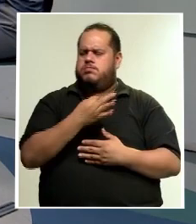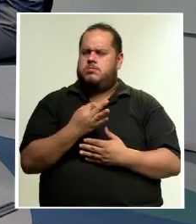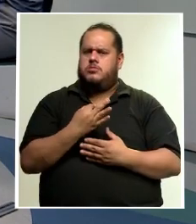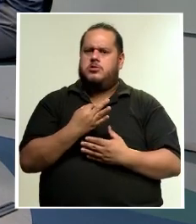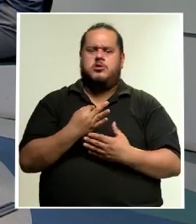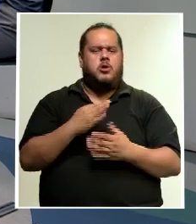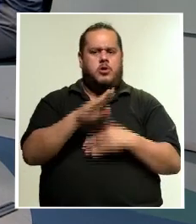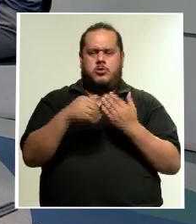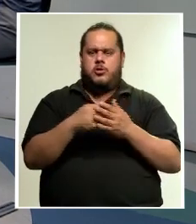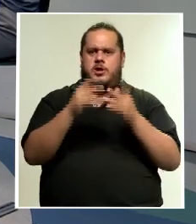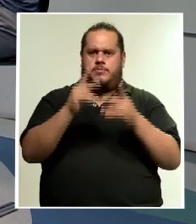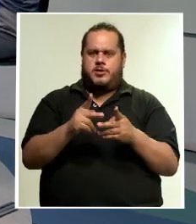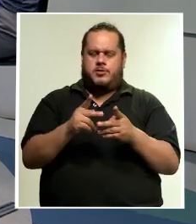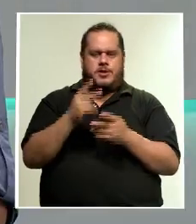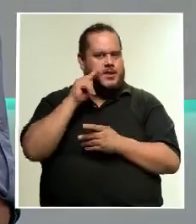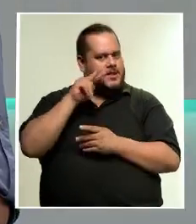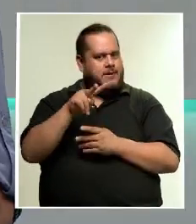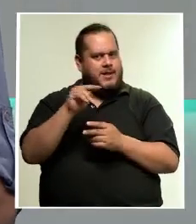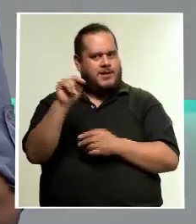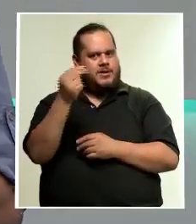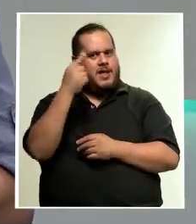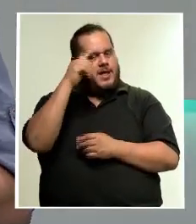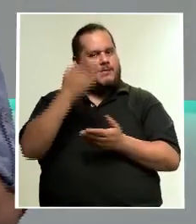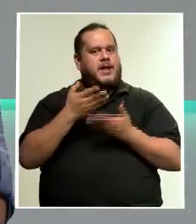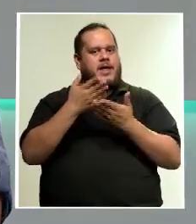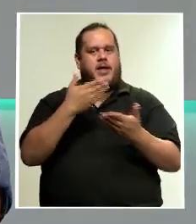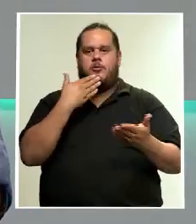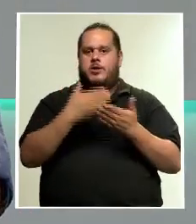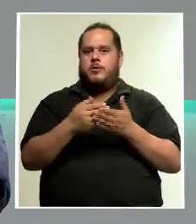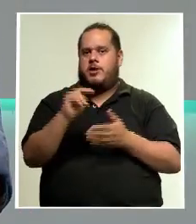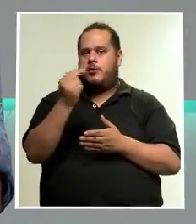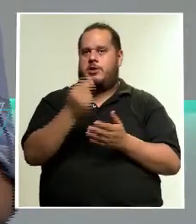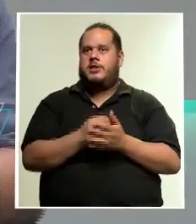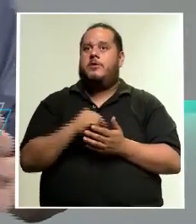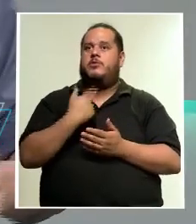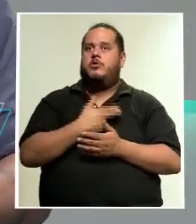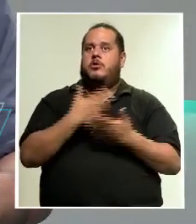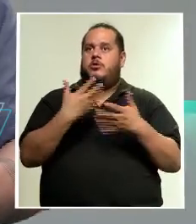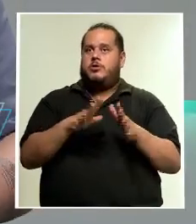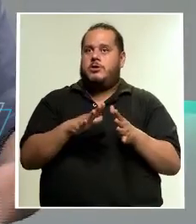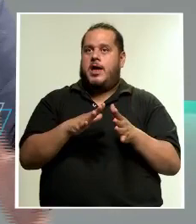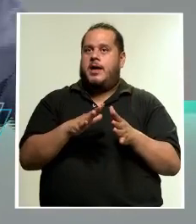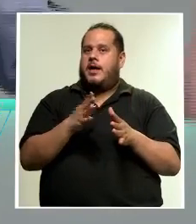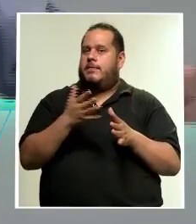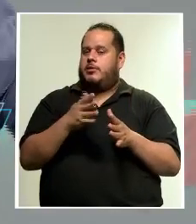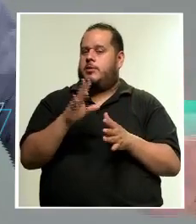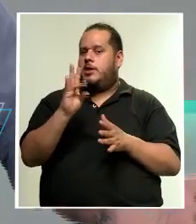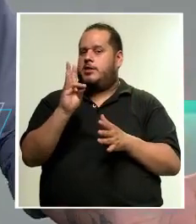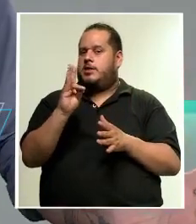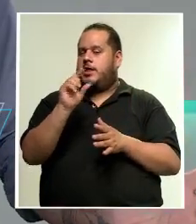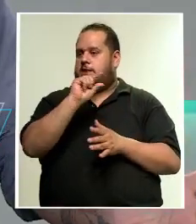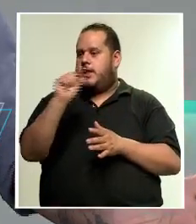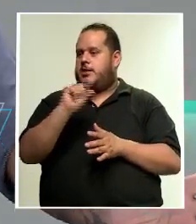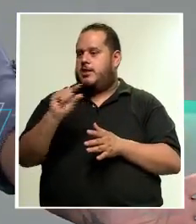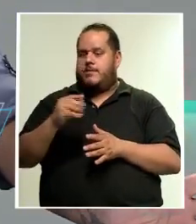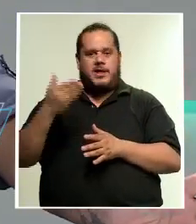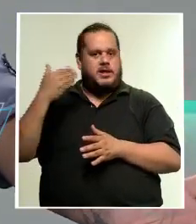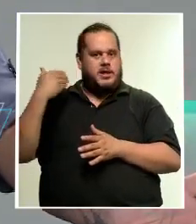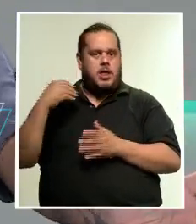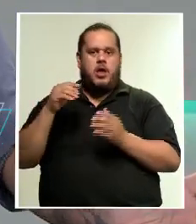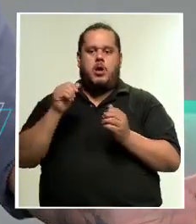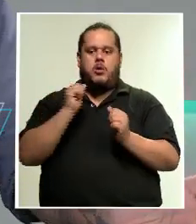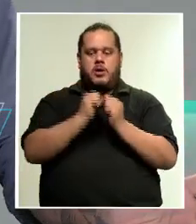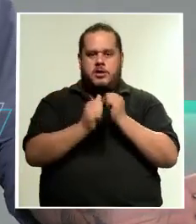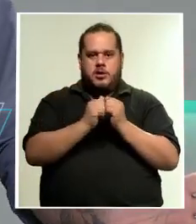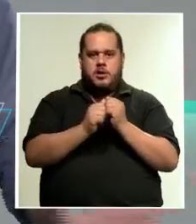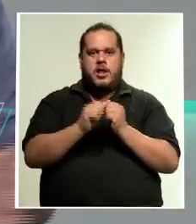que sigue el noticiero para dar una buena noticia. Así es. Hemos estado ya durante las 7 semanas previas con este concurso